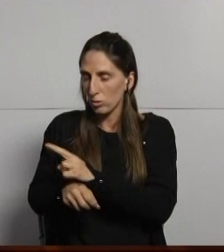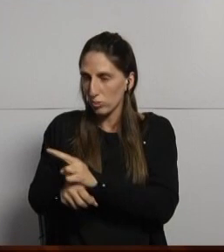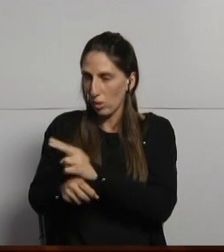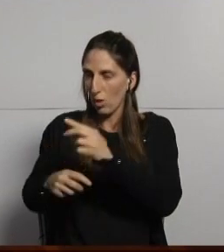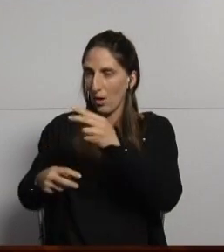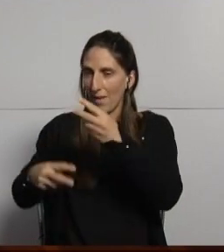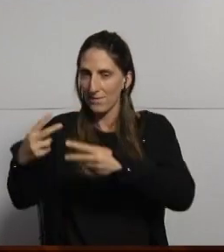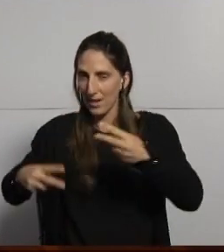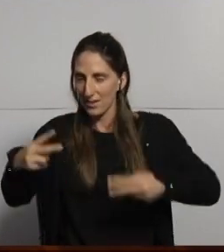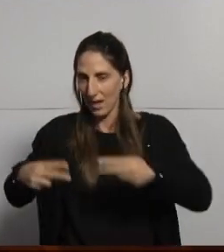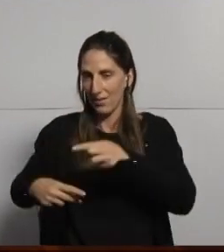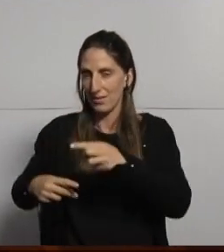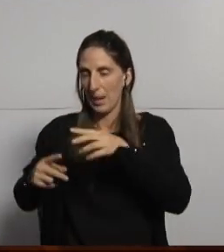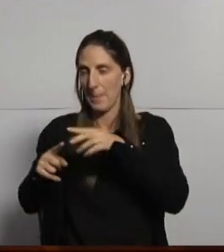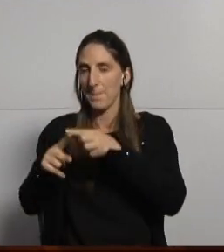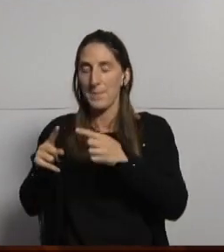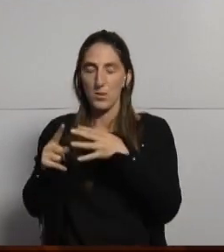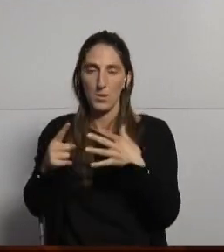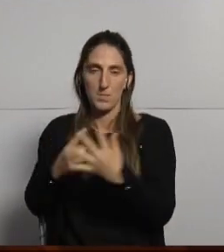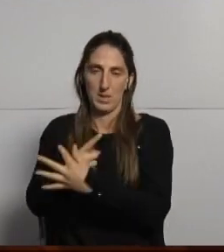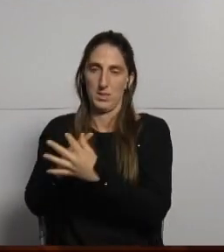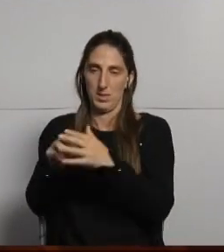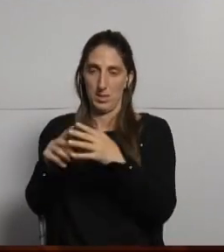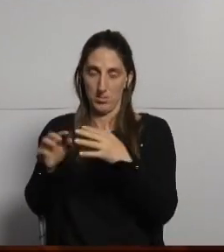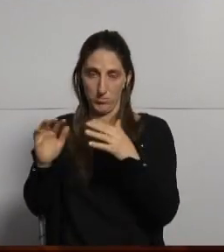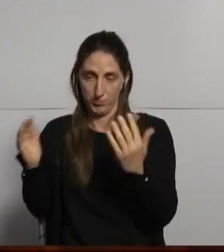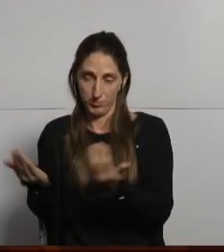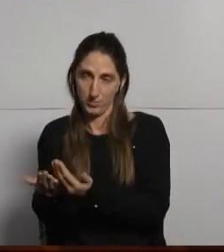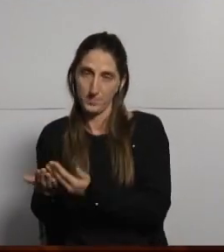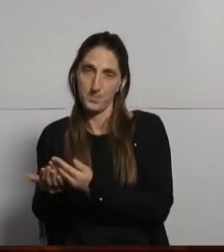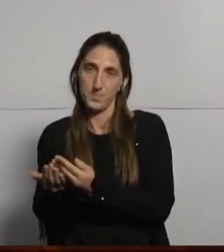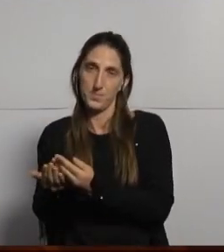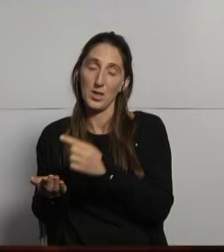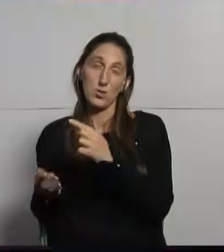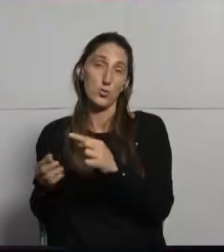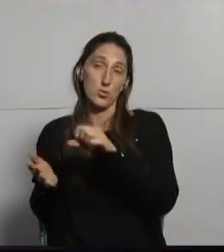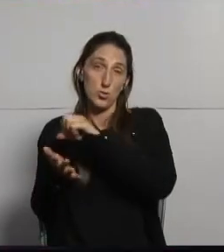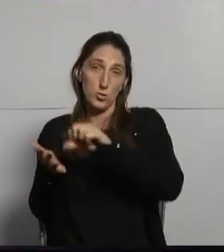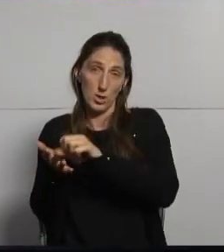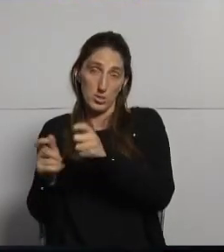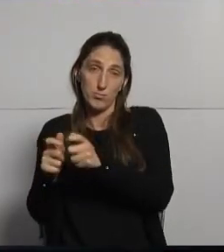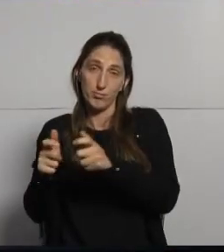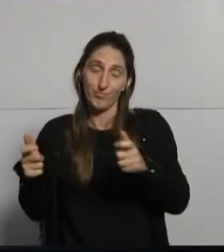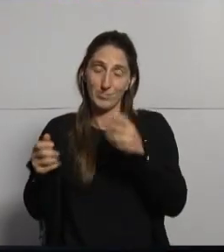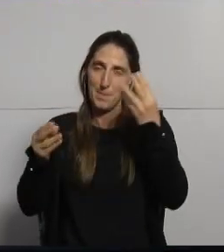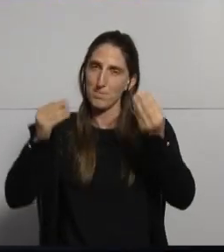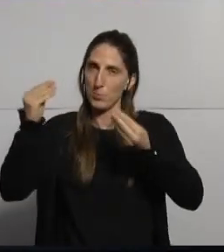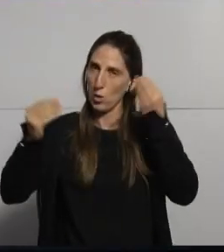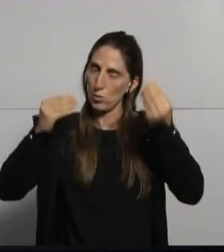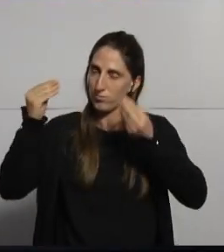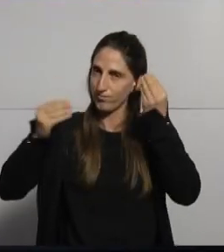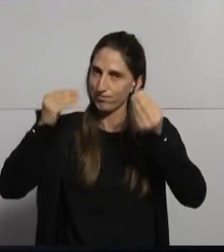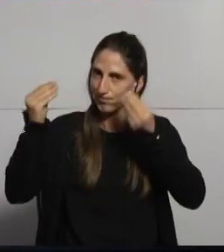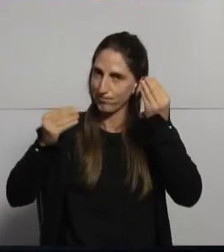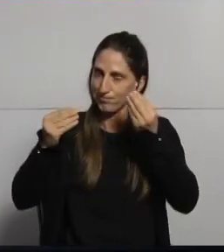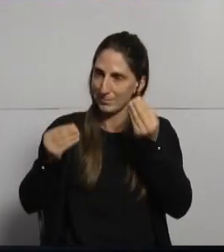variables de medio ambiente y su entorno. Y esto estamos viendo que las ciudades muestran una creciente preocupación por